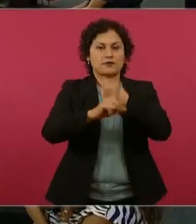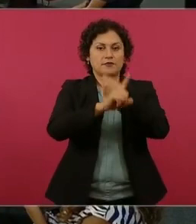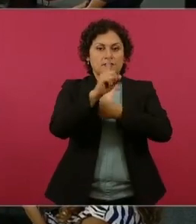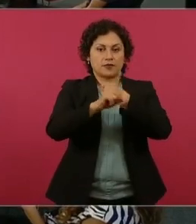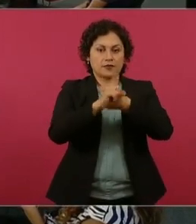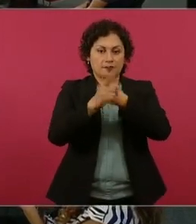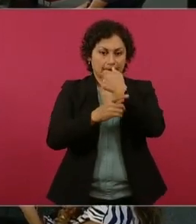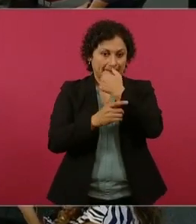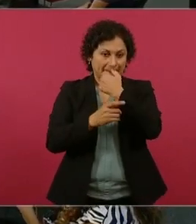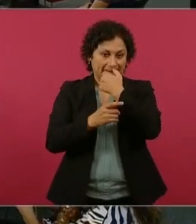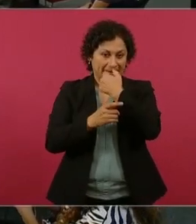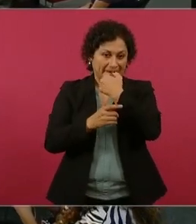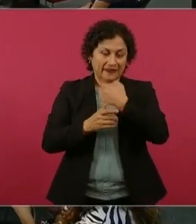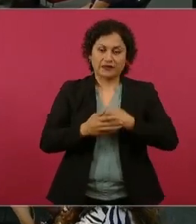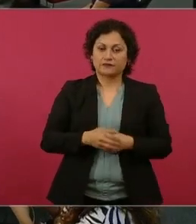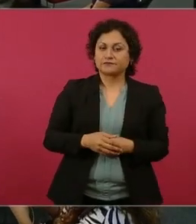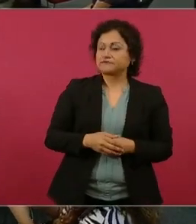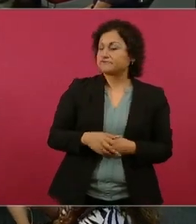tratamos ese tema.